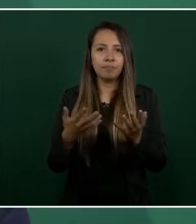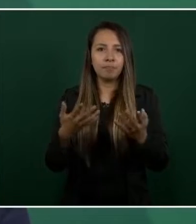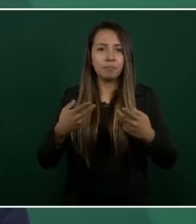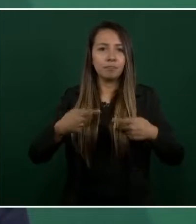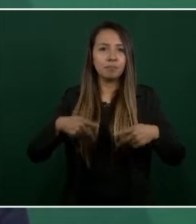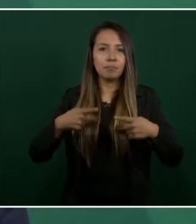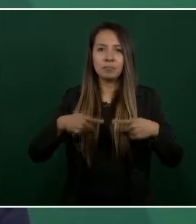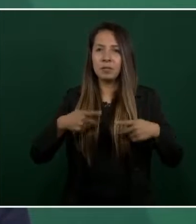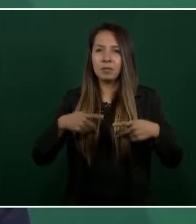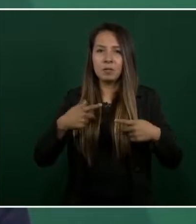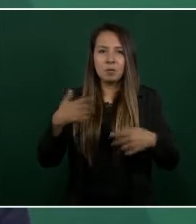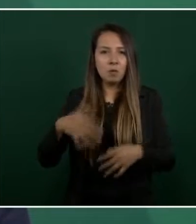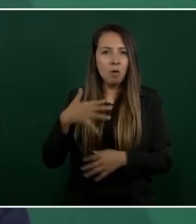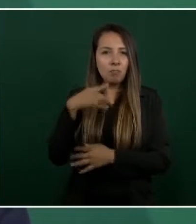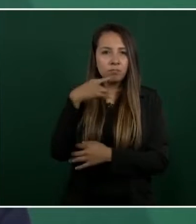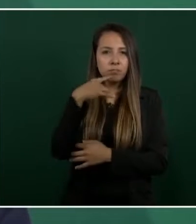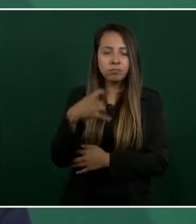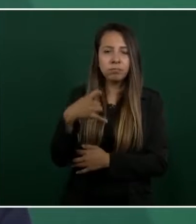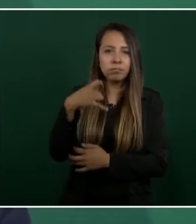muy luchona,